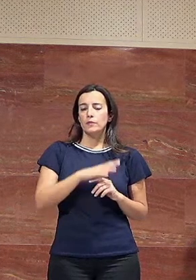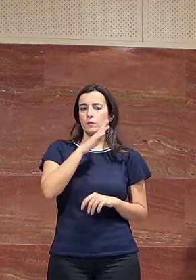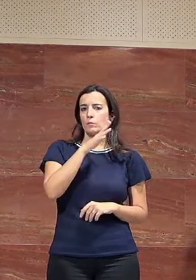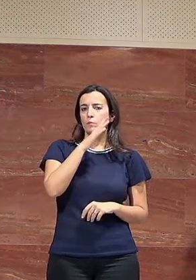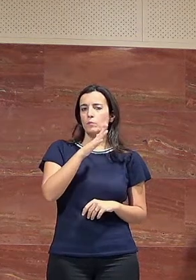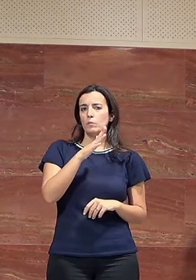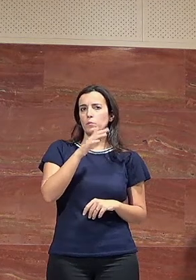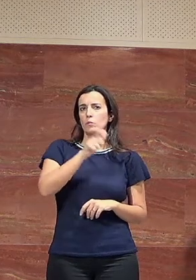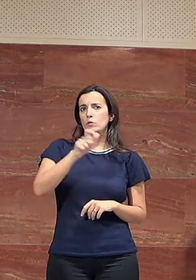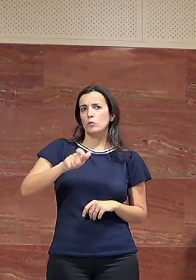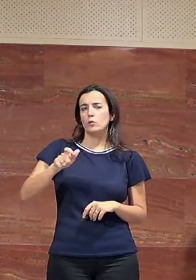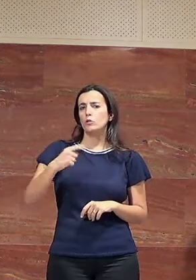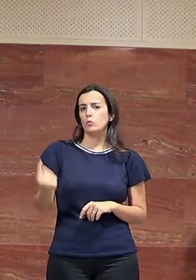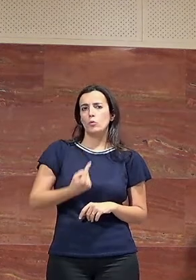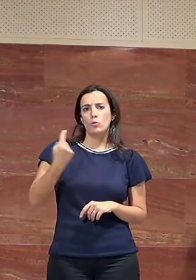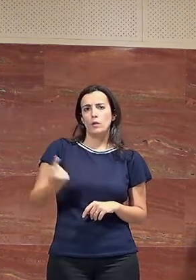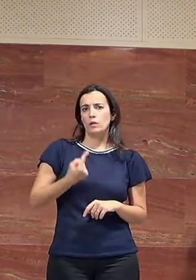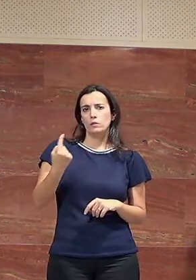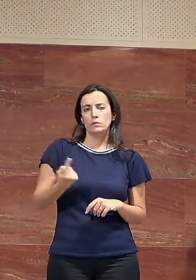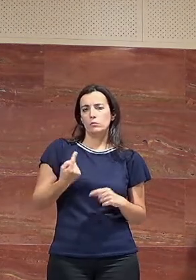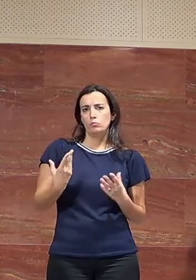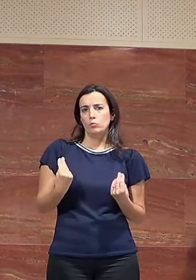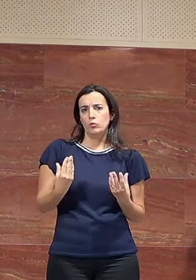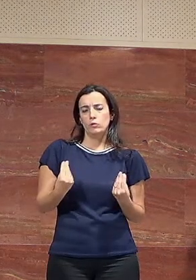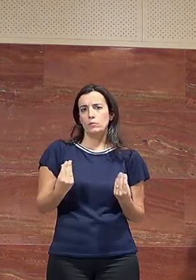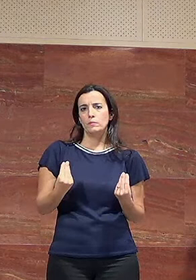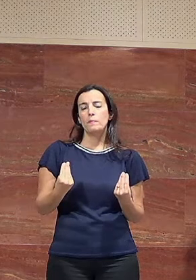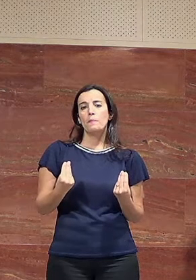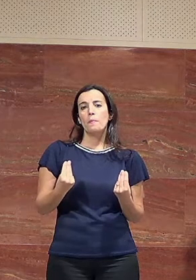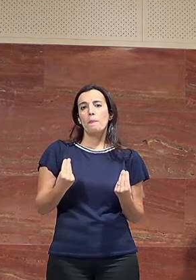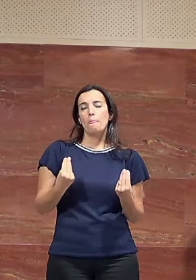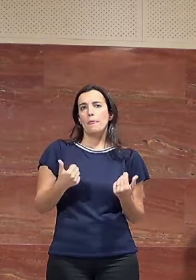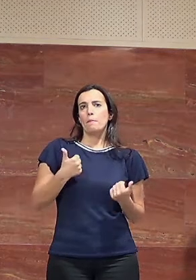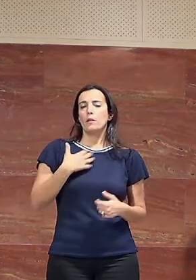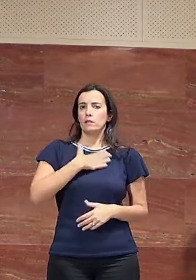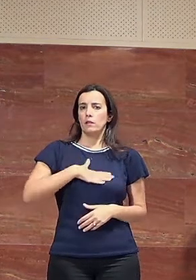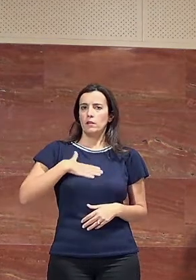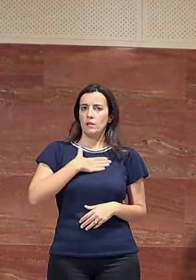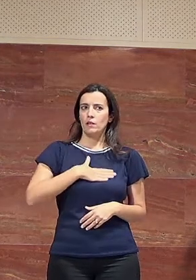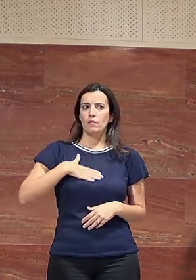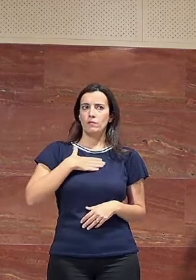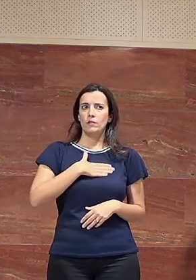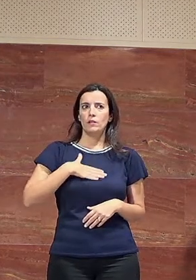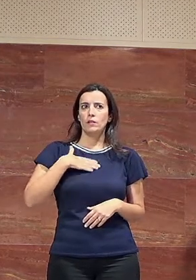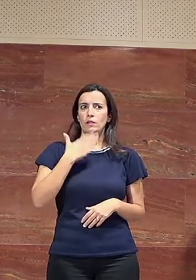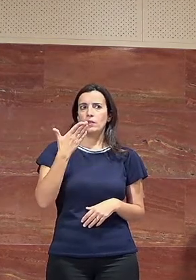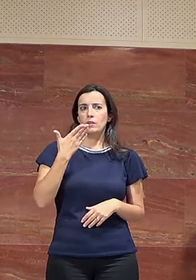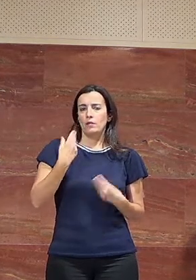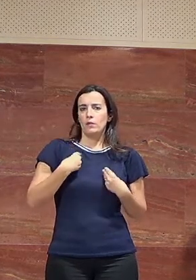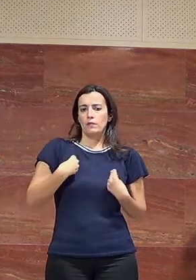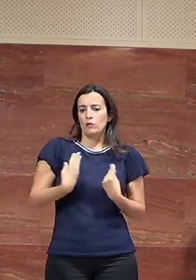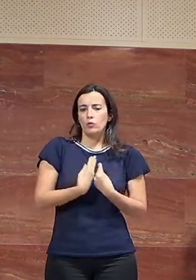personas solas y que es mucho más agradable de terminar su vida con